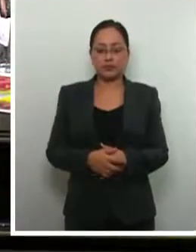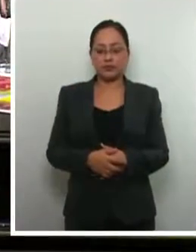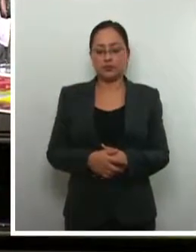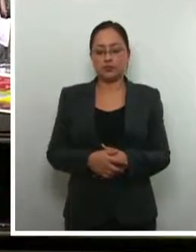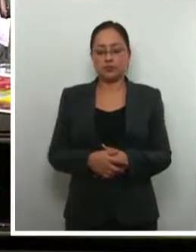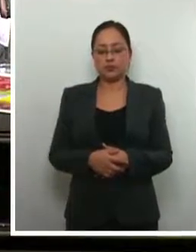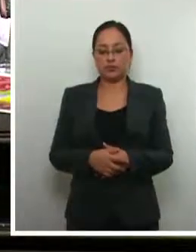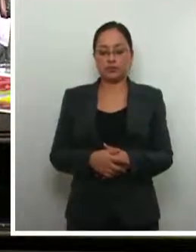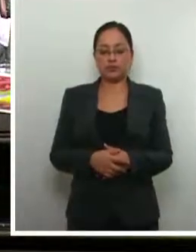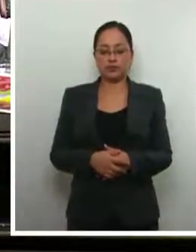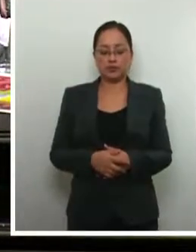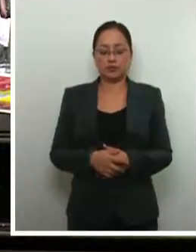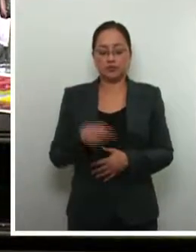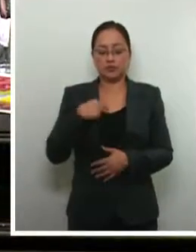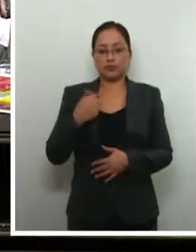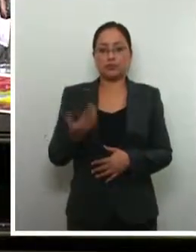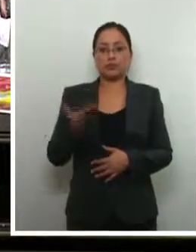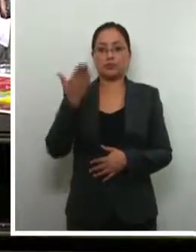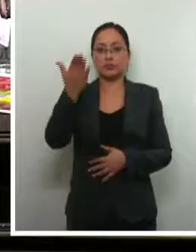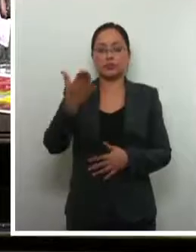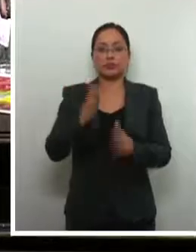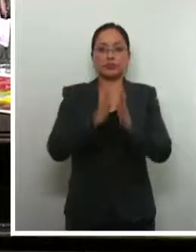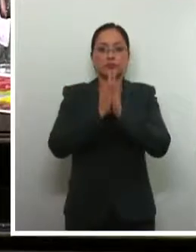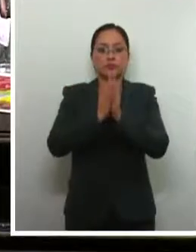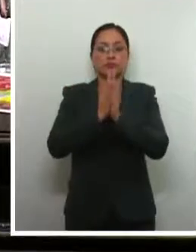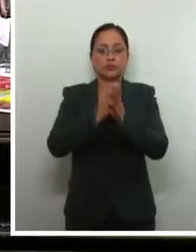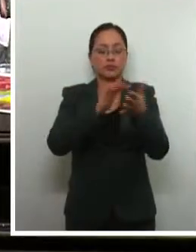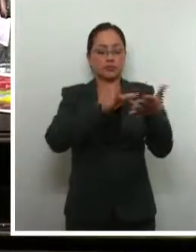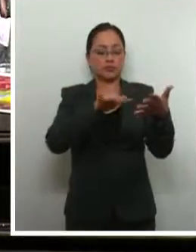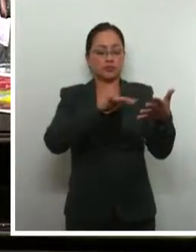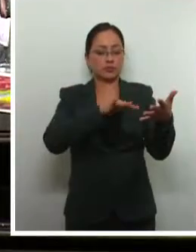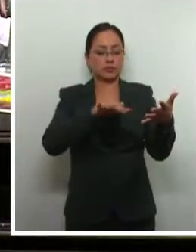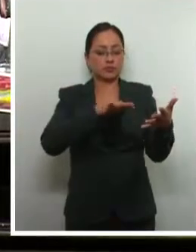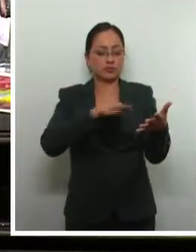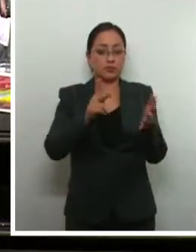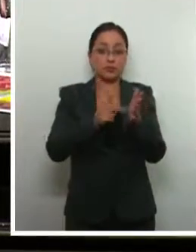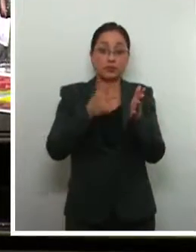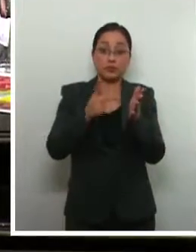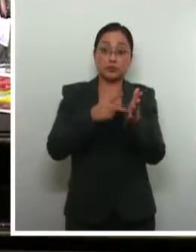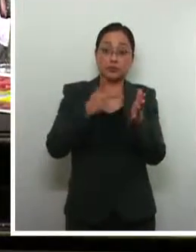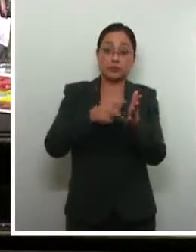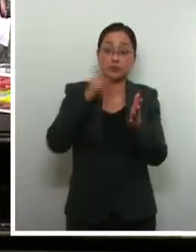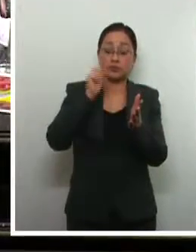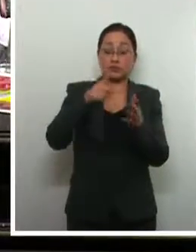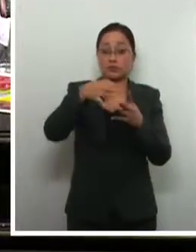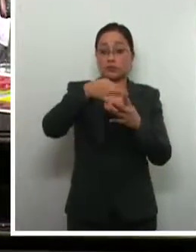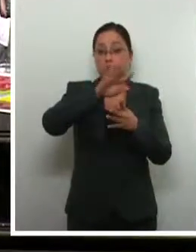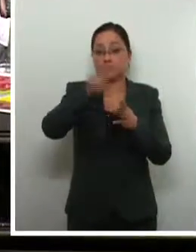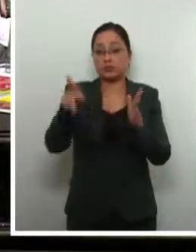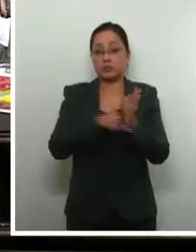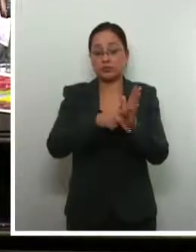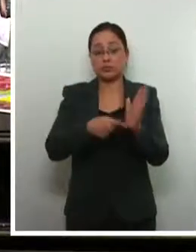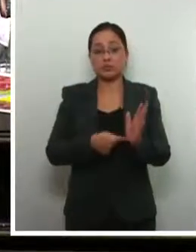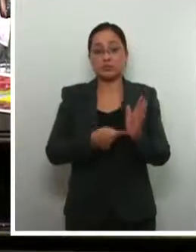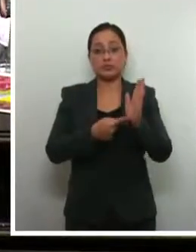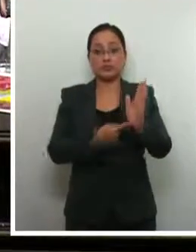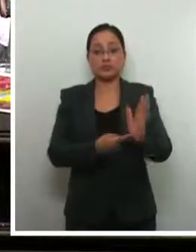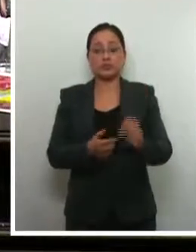Sí. Pediría se le diera lectura de nueva cuenta a la reserva.